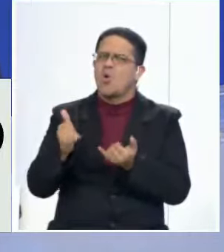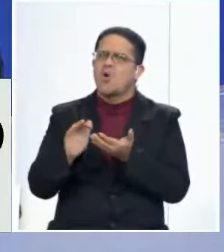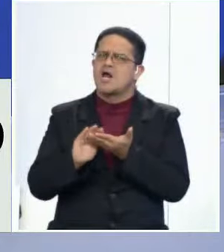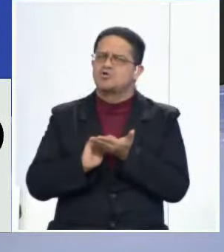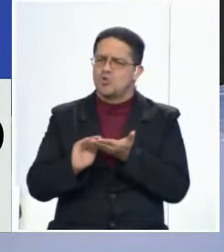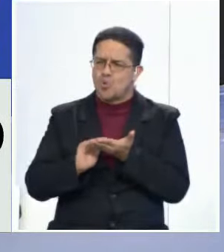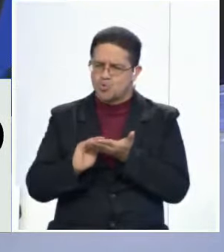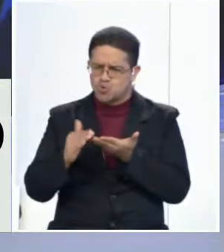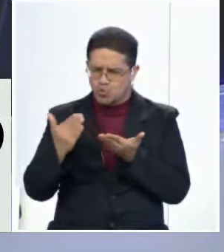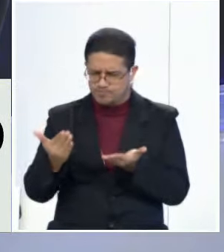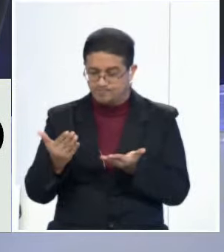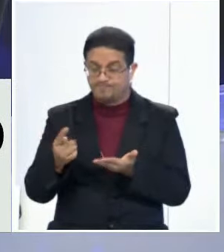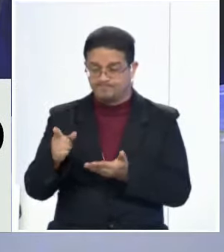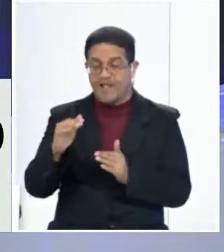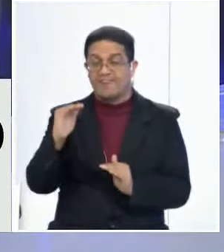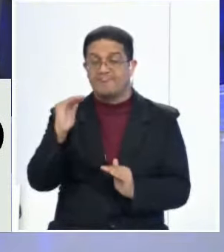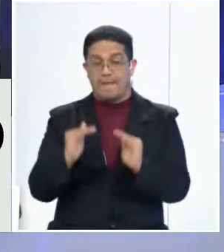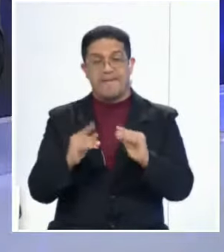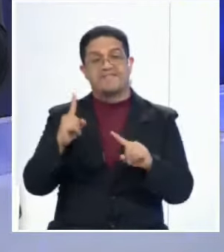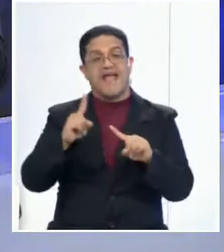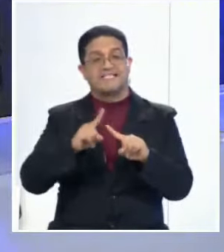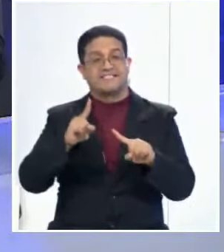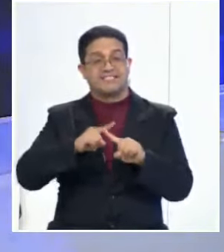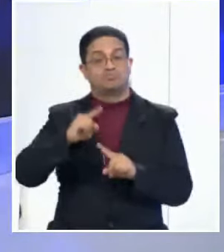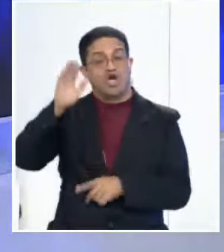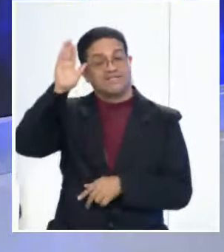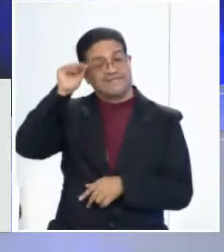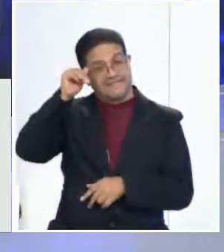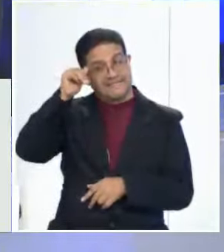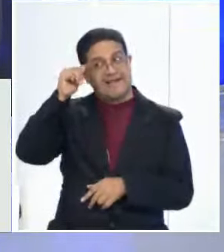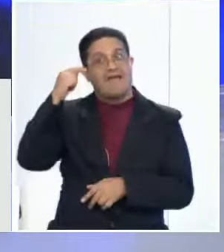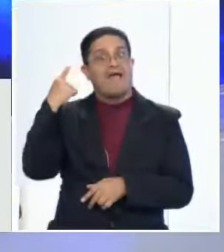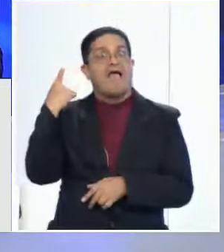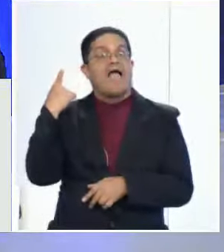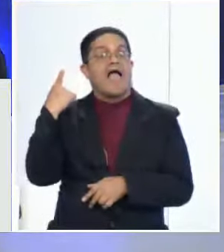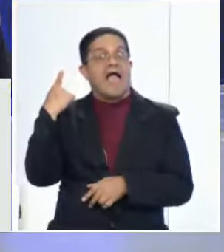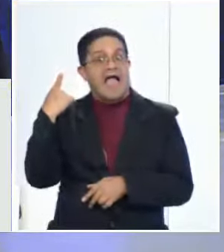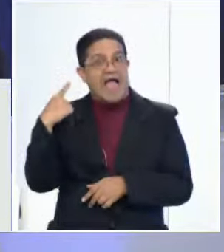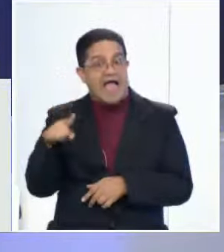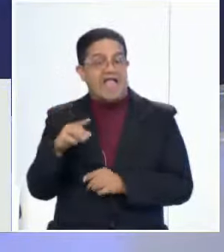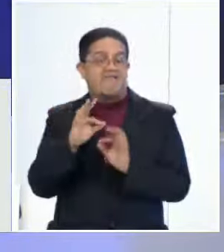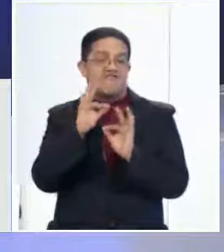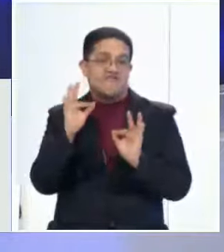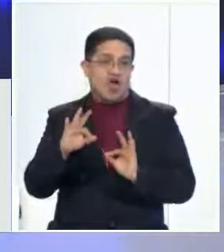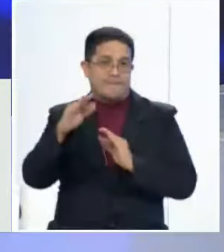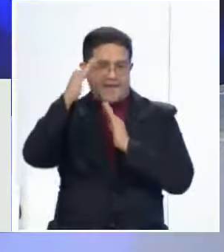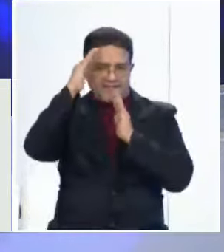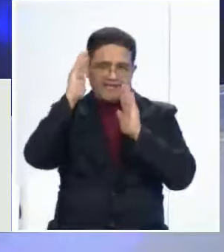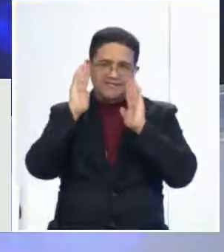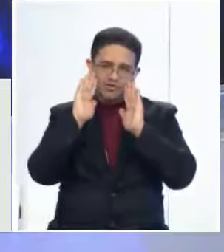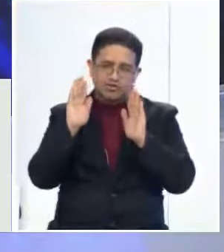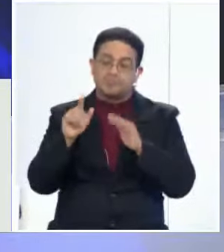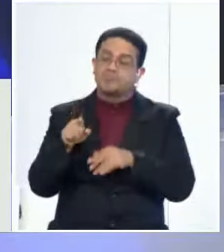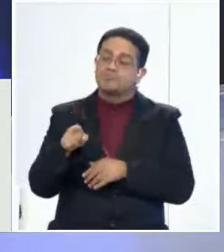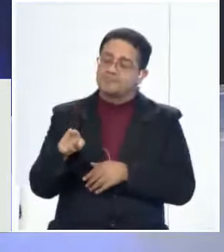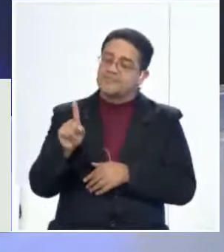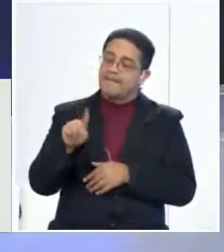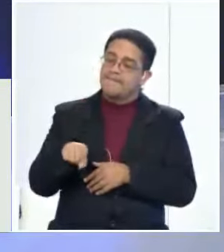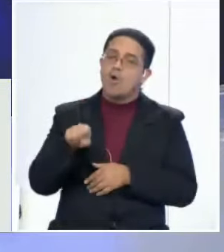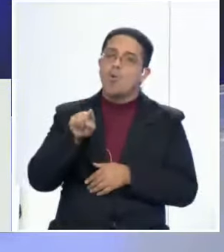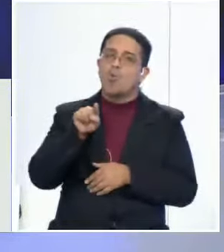anterior que depende de la clasificación, tiene tratamiento quirúrgico y no quirúrgico. Además de ello, ustedes para el mes de noviembre, a